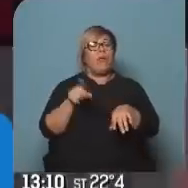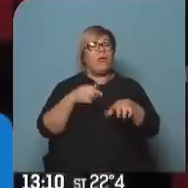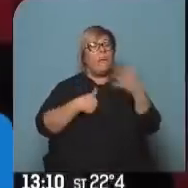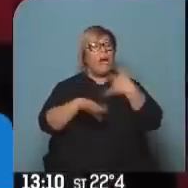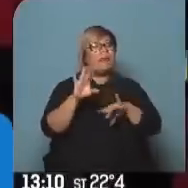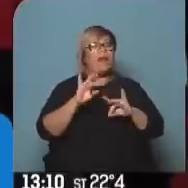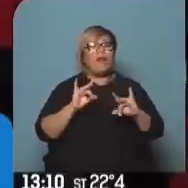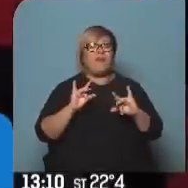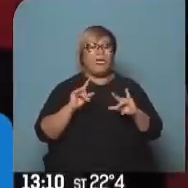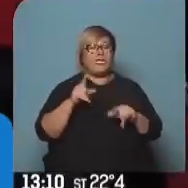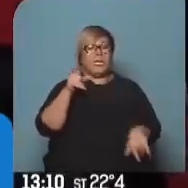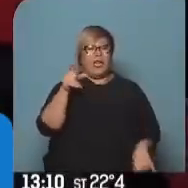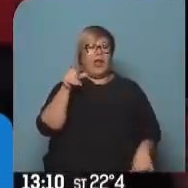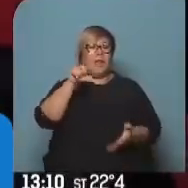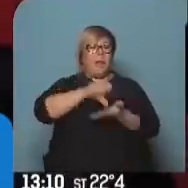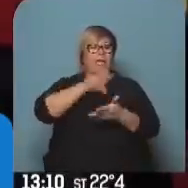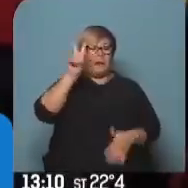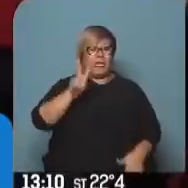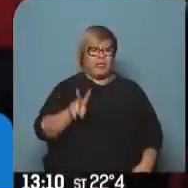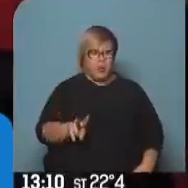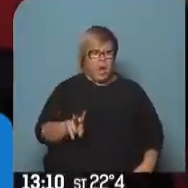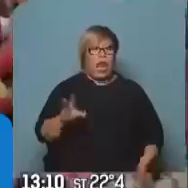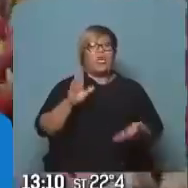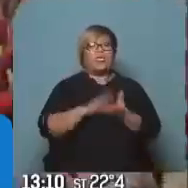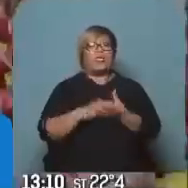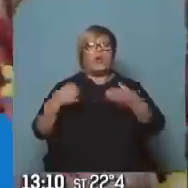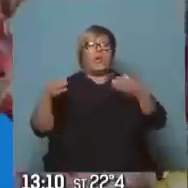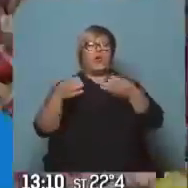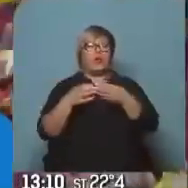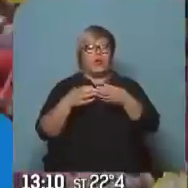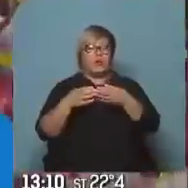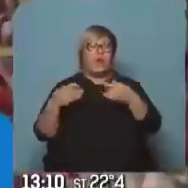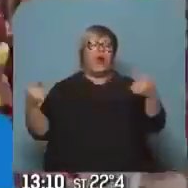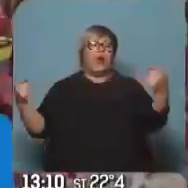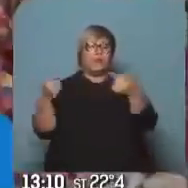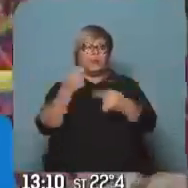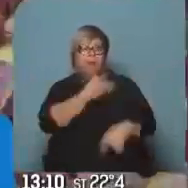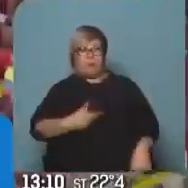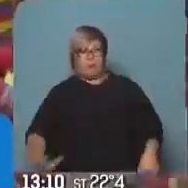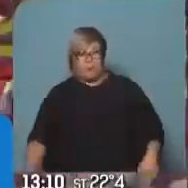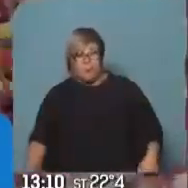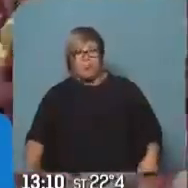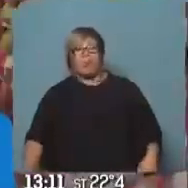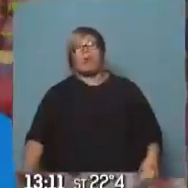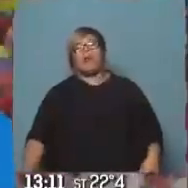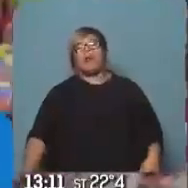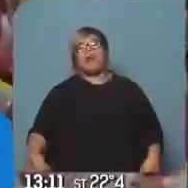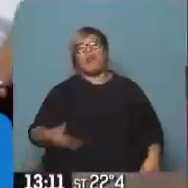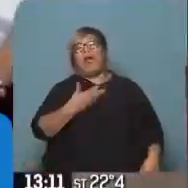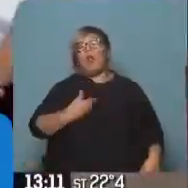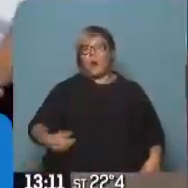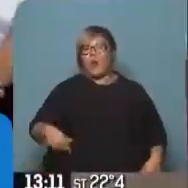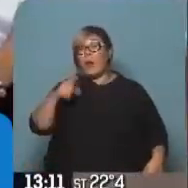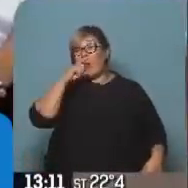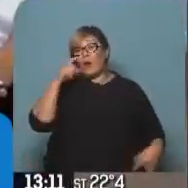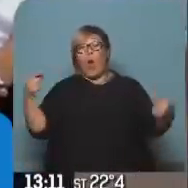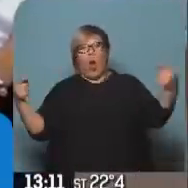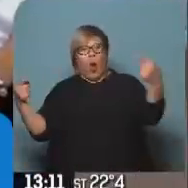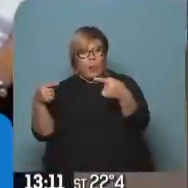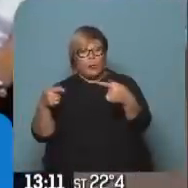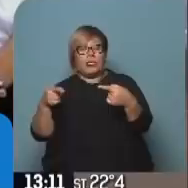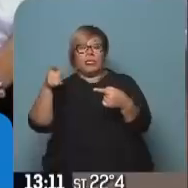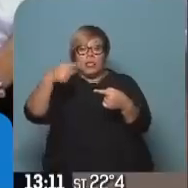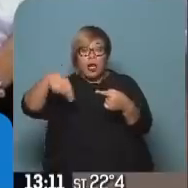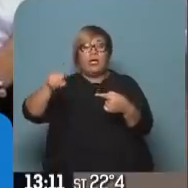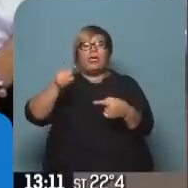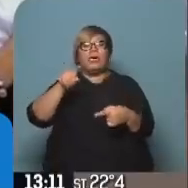cuestión institucional en Venezuela con la oposición y el régimen de Maduro. Y por otro lado, también entre ellos son los que